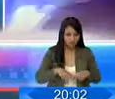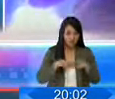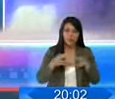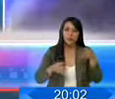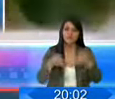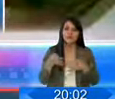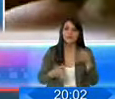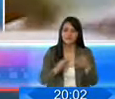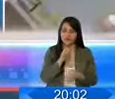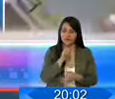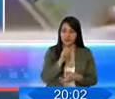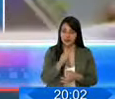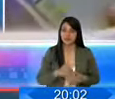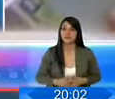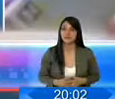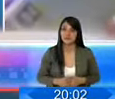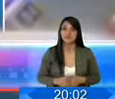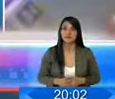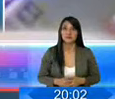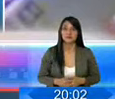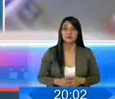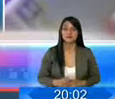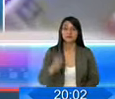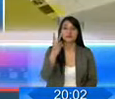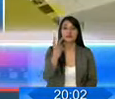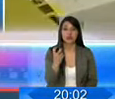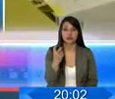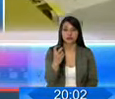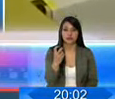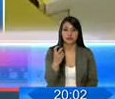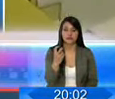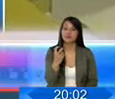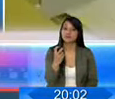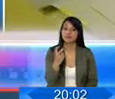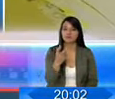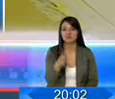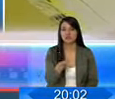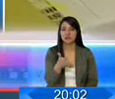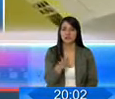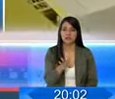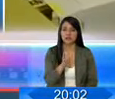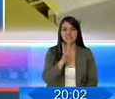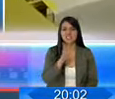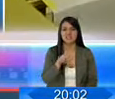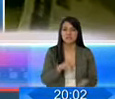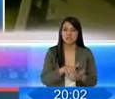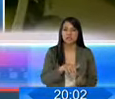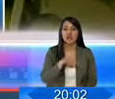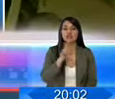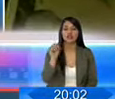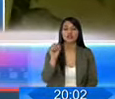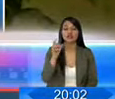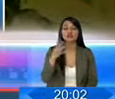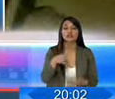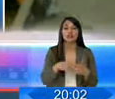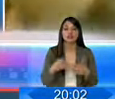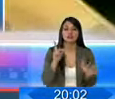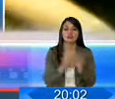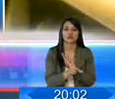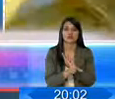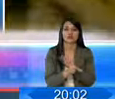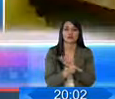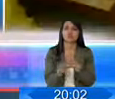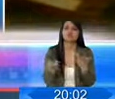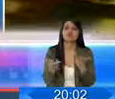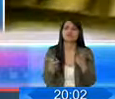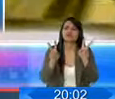están pendientes. Y como tú lo mencionas, son 12 por un monto de demanda aproximadamente en los $3,860 millones. ¿A qué